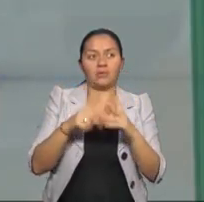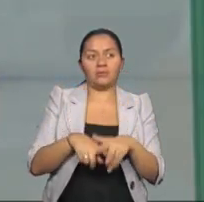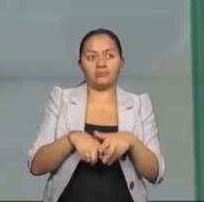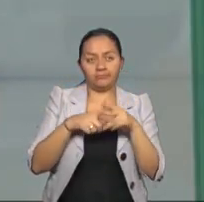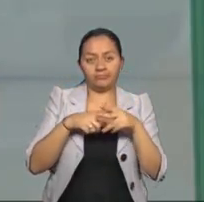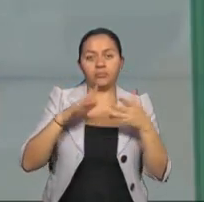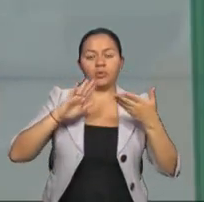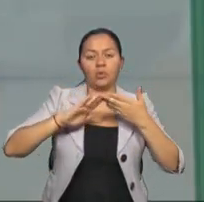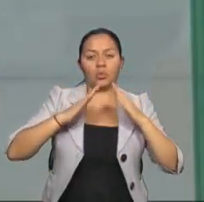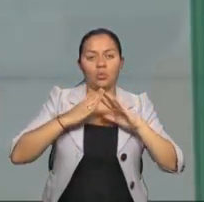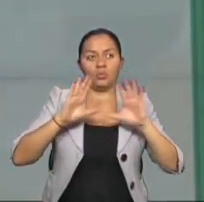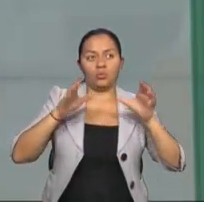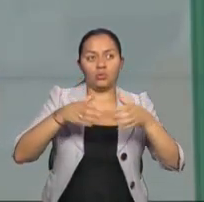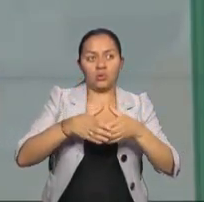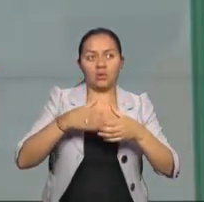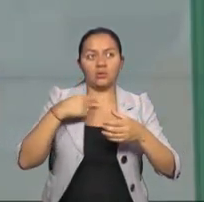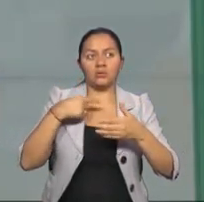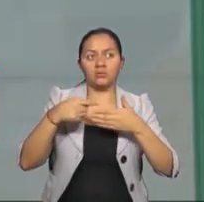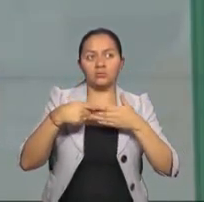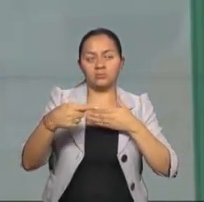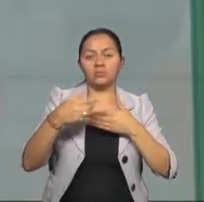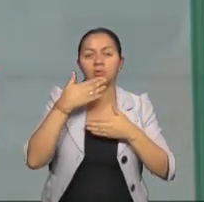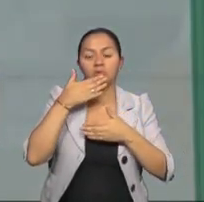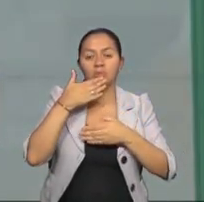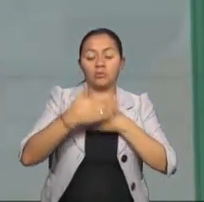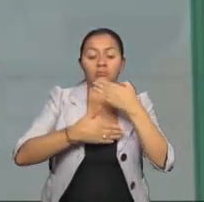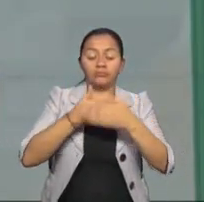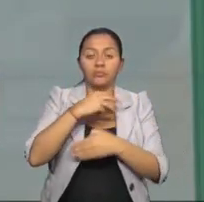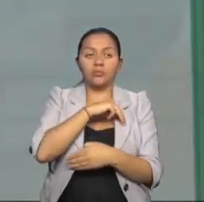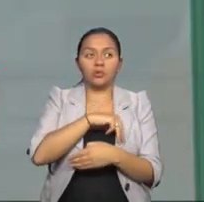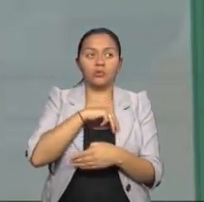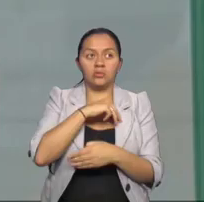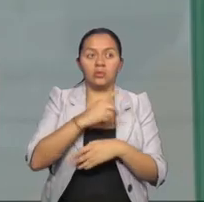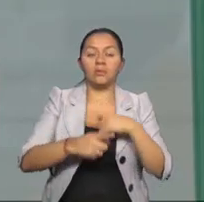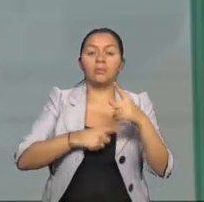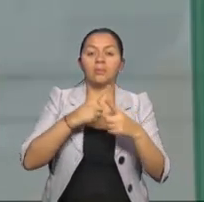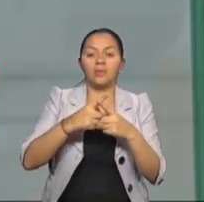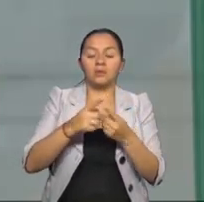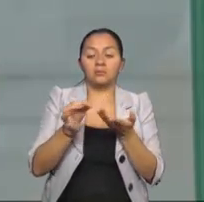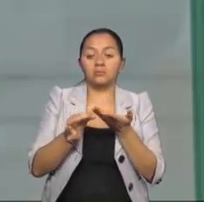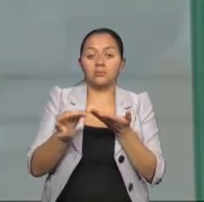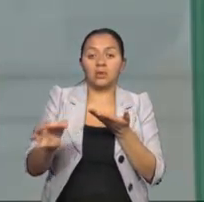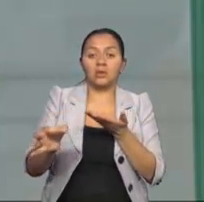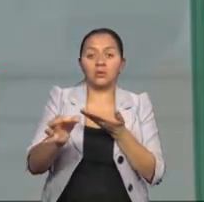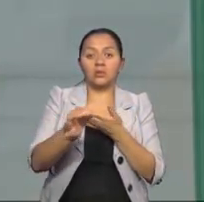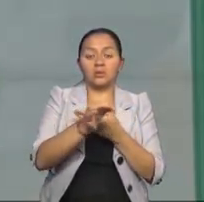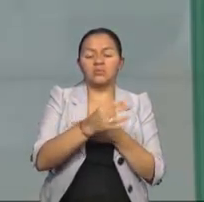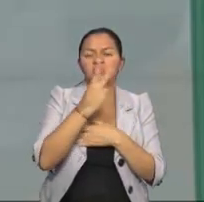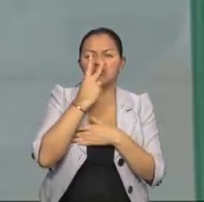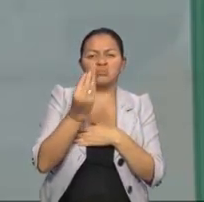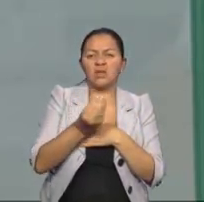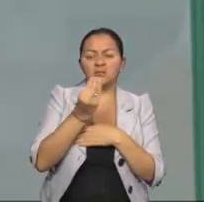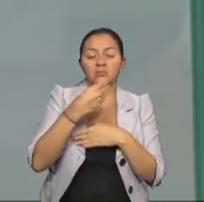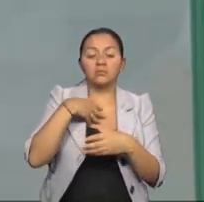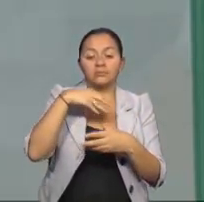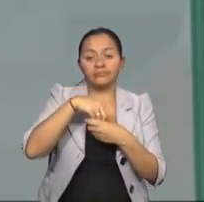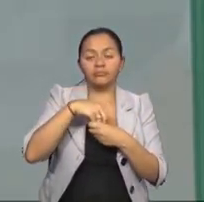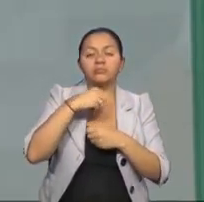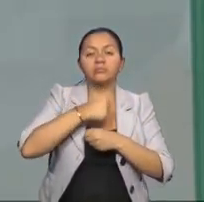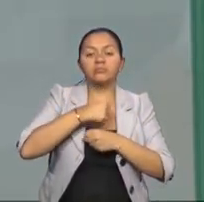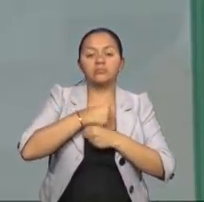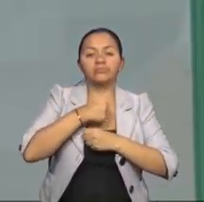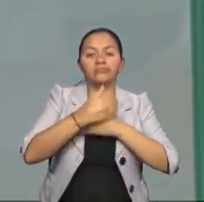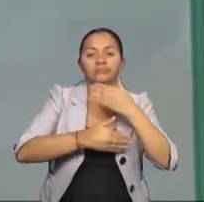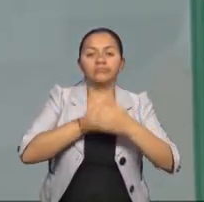comunidad la estructura municipal o la parroquial podríamos decir municipal la municipal como las bordes